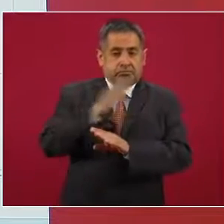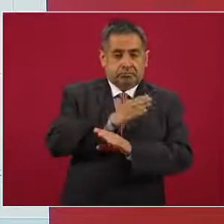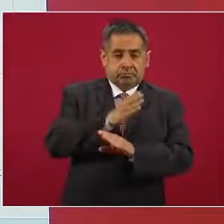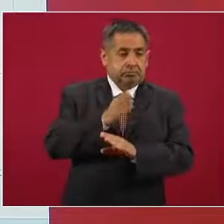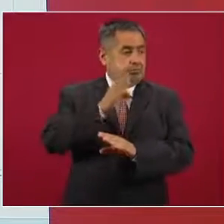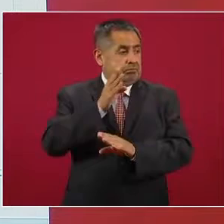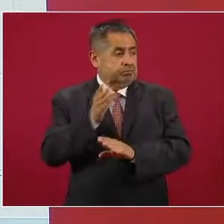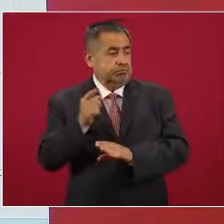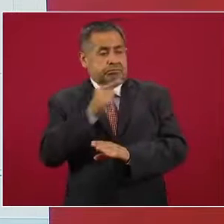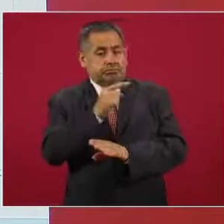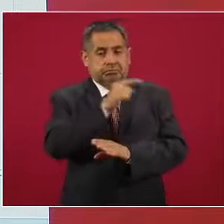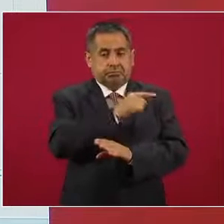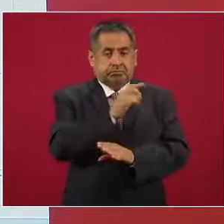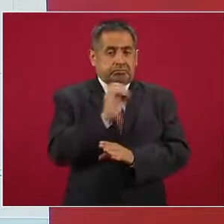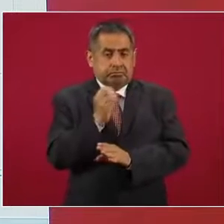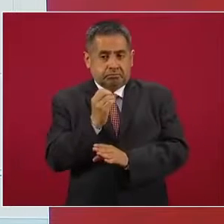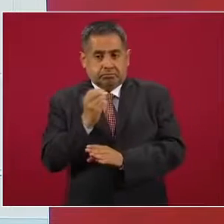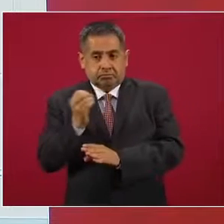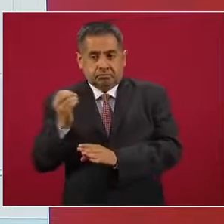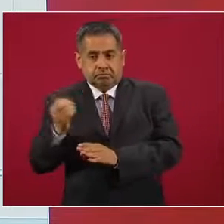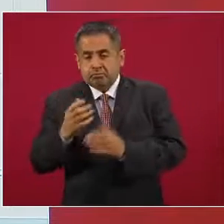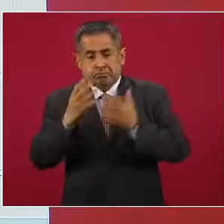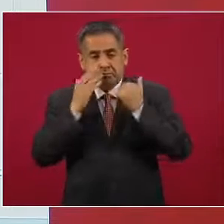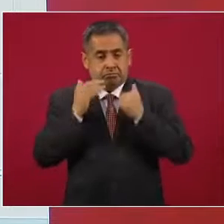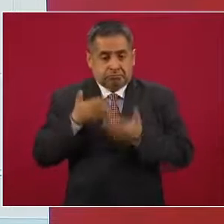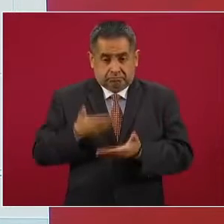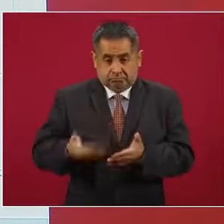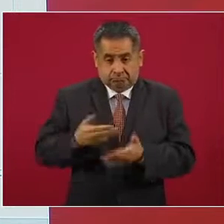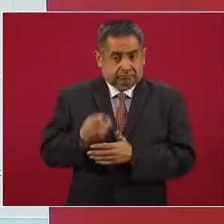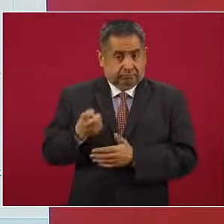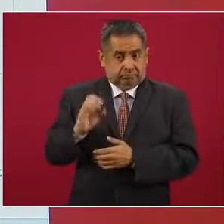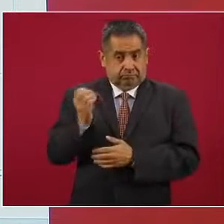desde que se tiene registro.